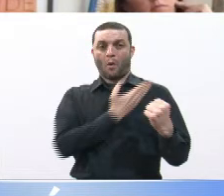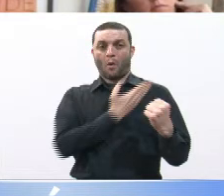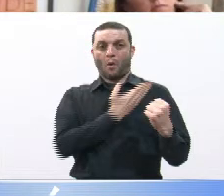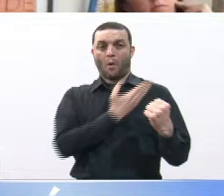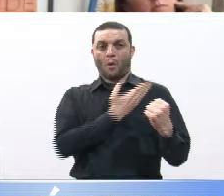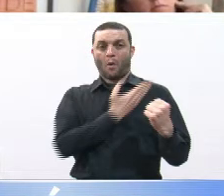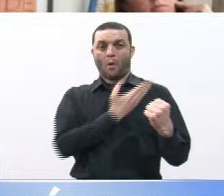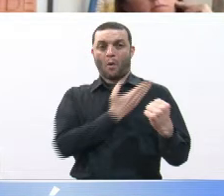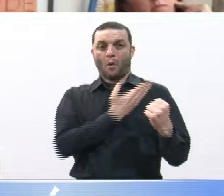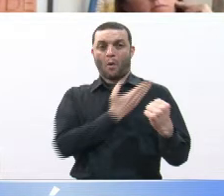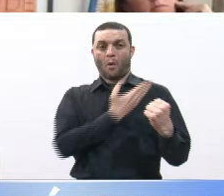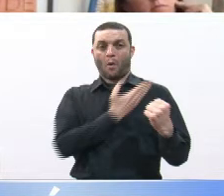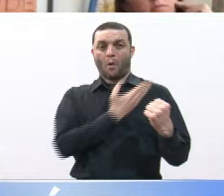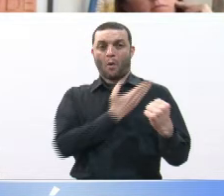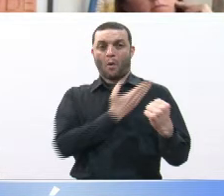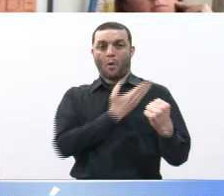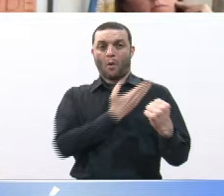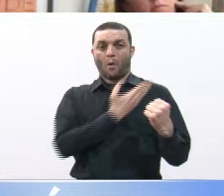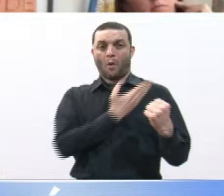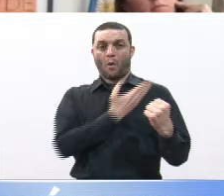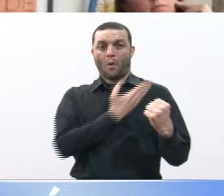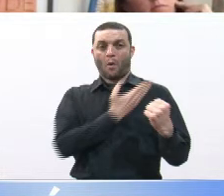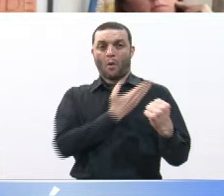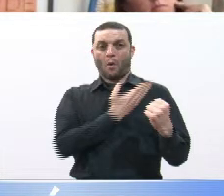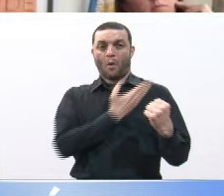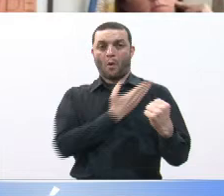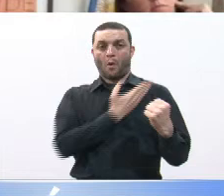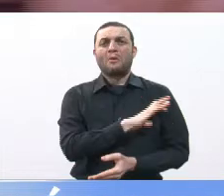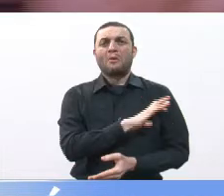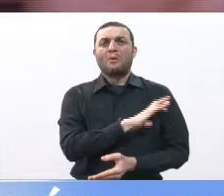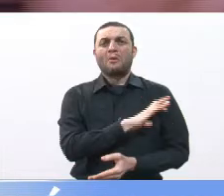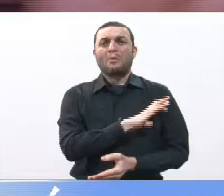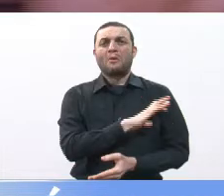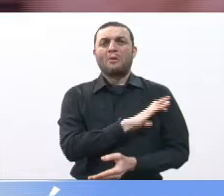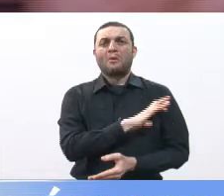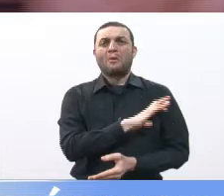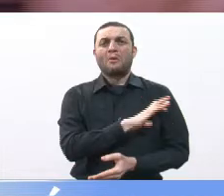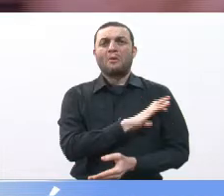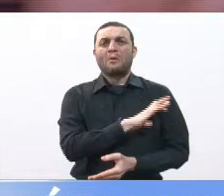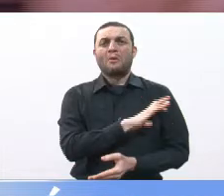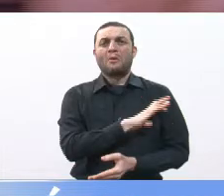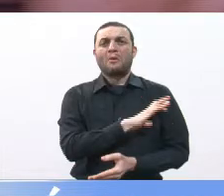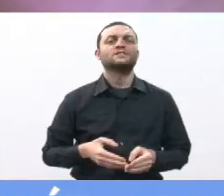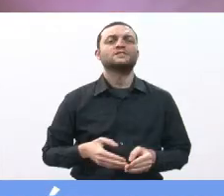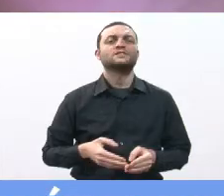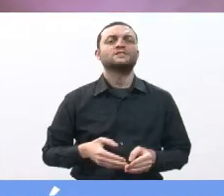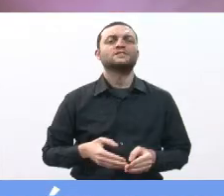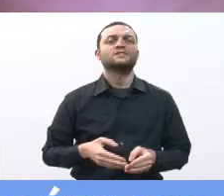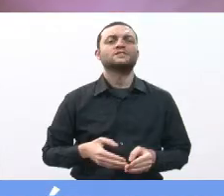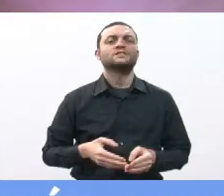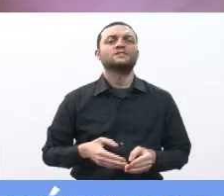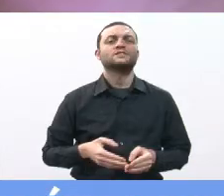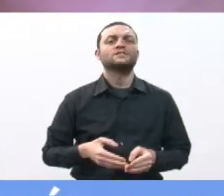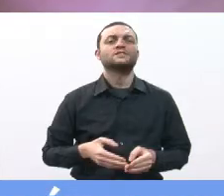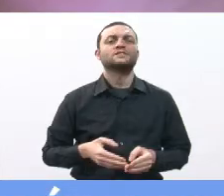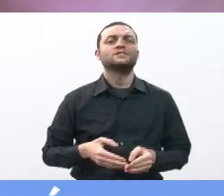con cerca del 50% de pobres. Entonces ellos están convencidos del kirchnerismo que esos pobres, con